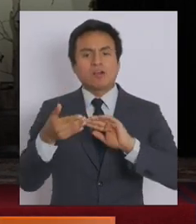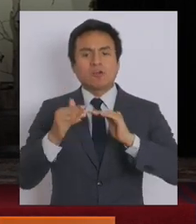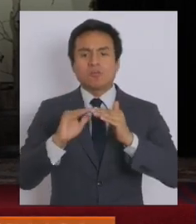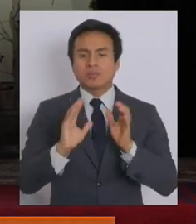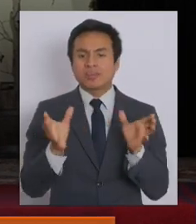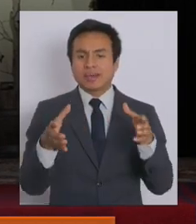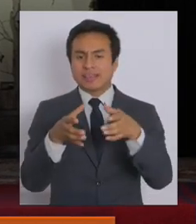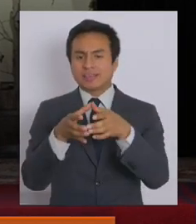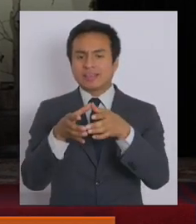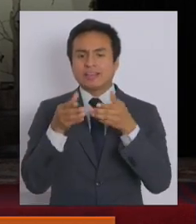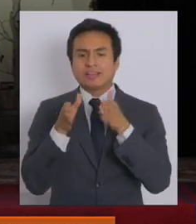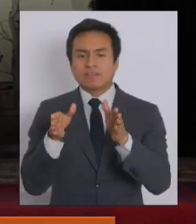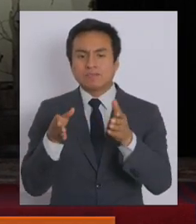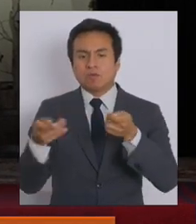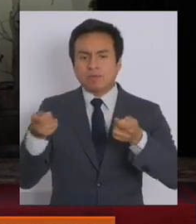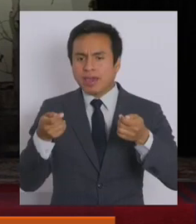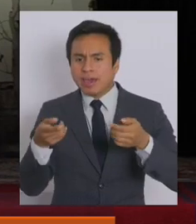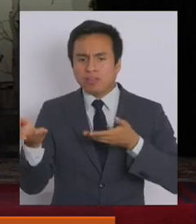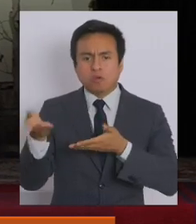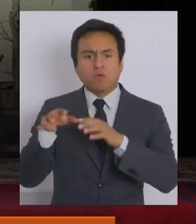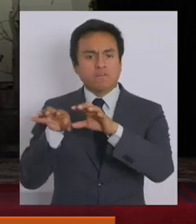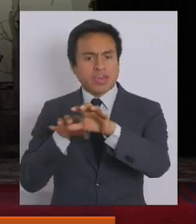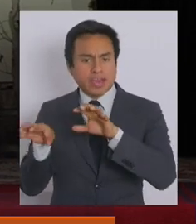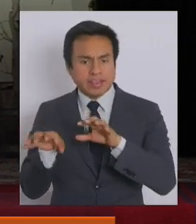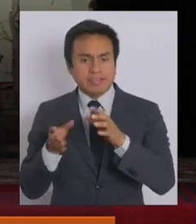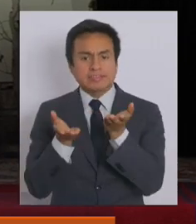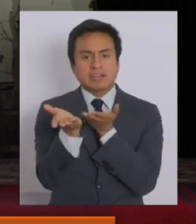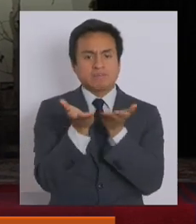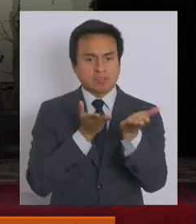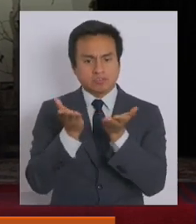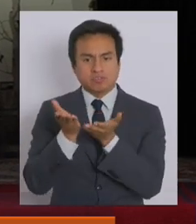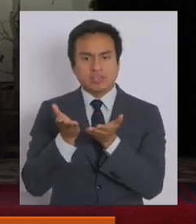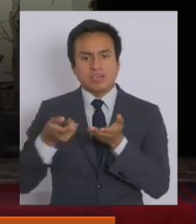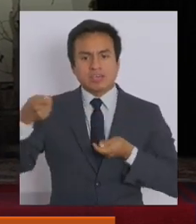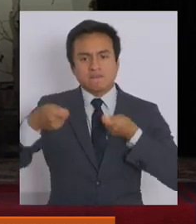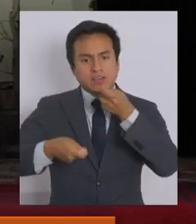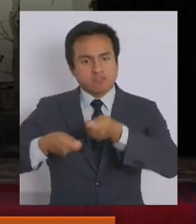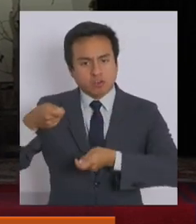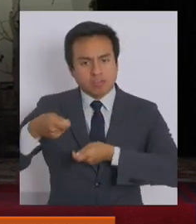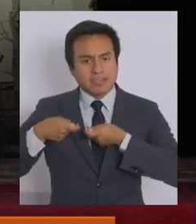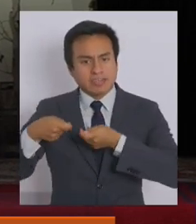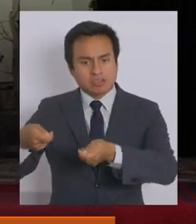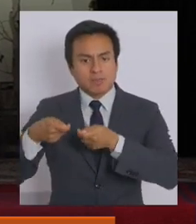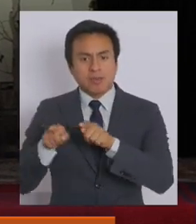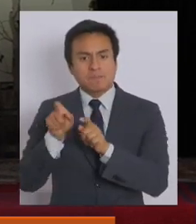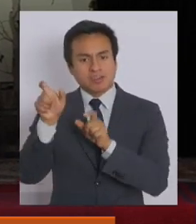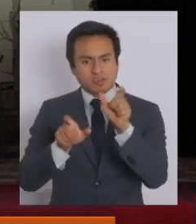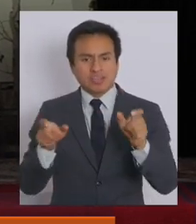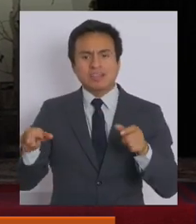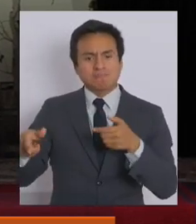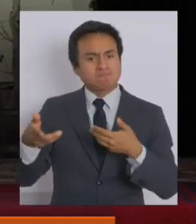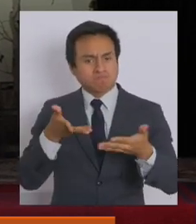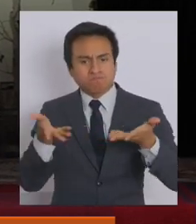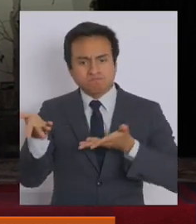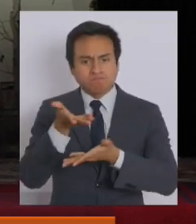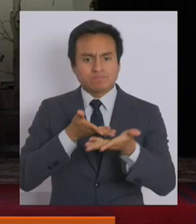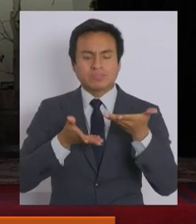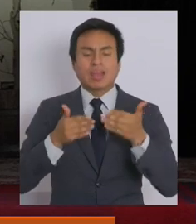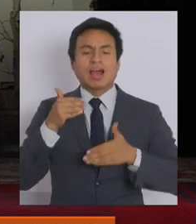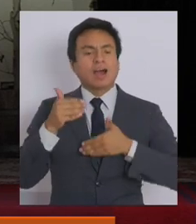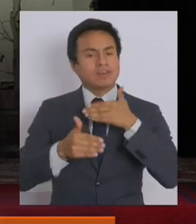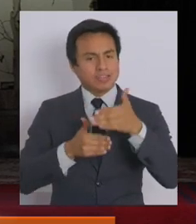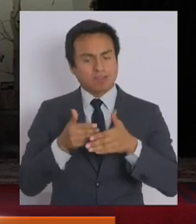comunidad en que hubiera libre movimiento de bienes, servicios, inversiones y personas. Y hemos avanzado